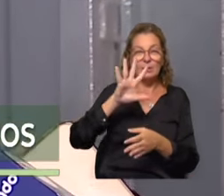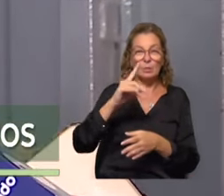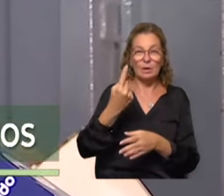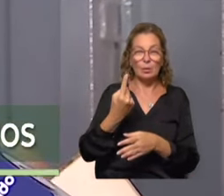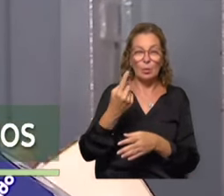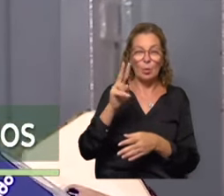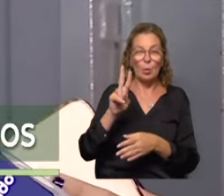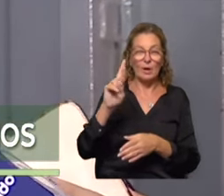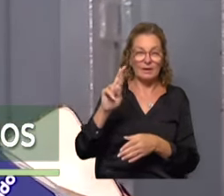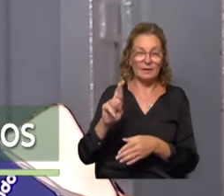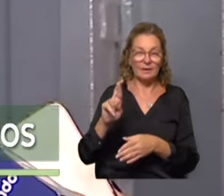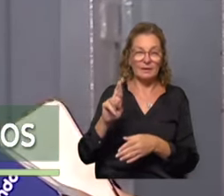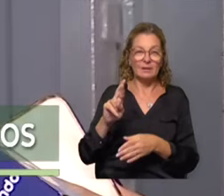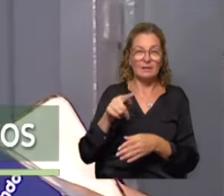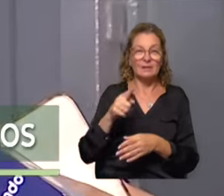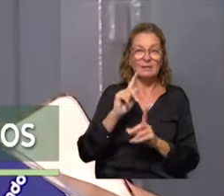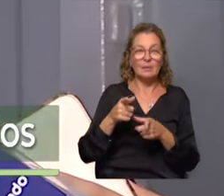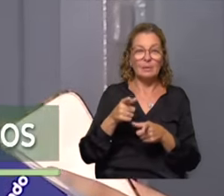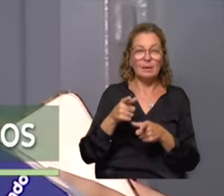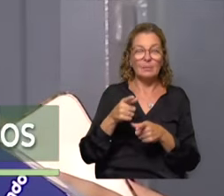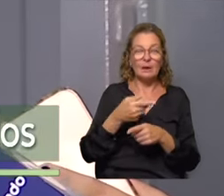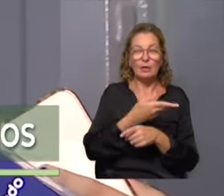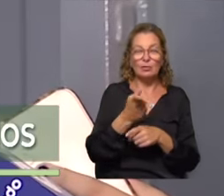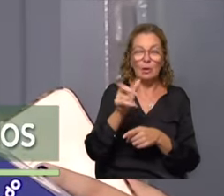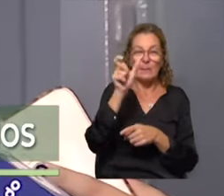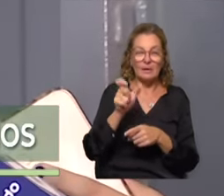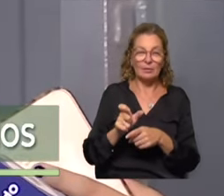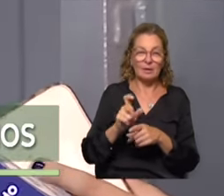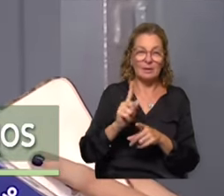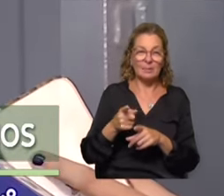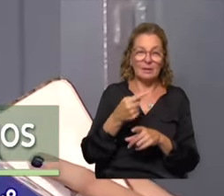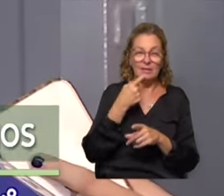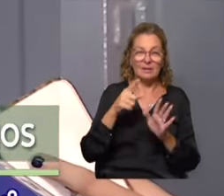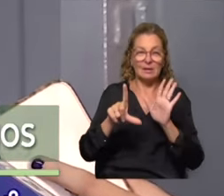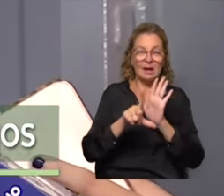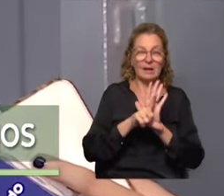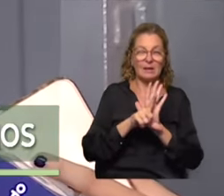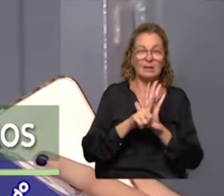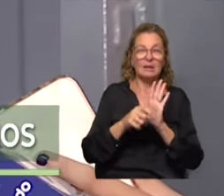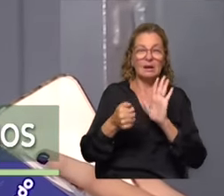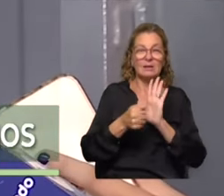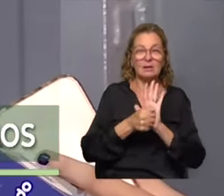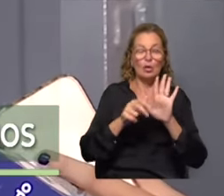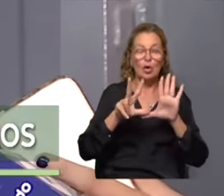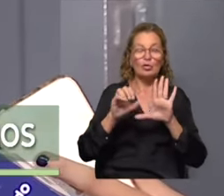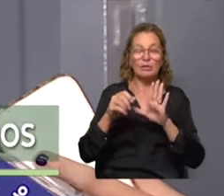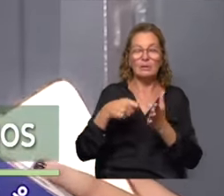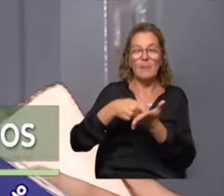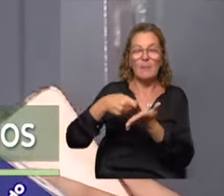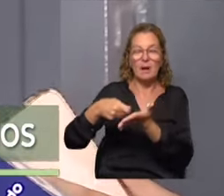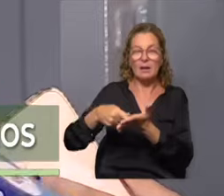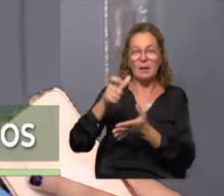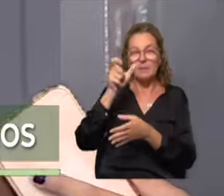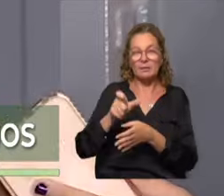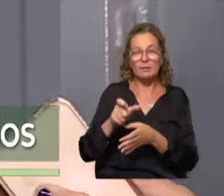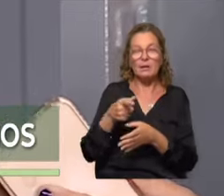reajustables y la reparación patrimonial para todas las víctimas que está establecida en la ley de género, en el artículo 80 de la ley de género. ¿Qué nos